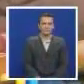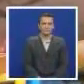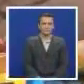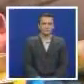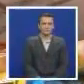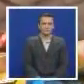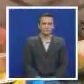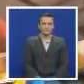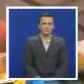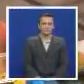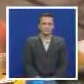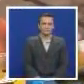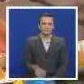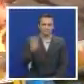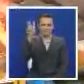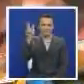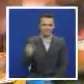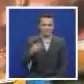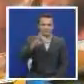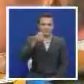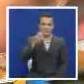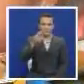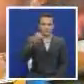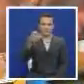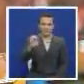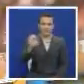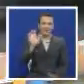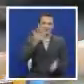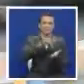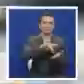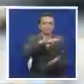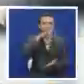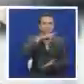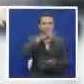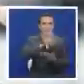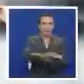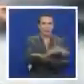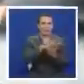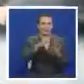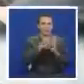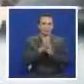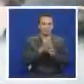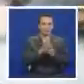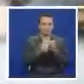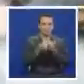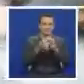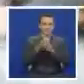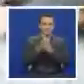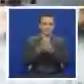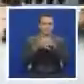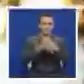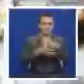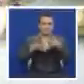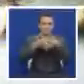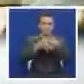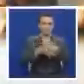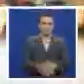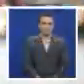la exitosa presentación del carranguero Jorge Velosa en Yumbo. Noticiero Más Pacífico, donde la región es